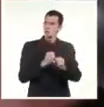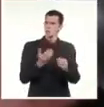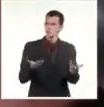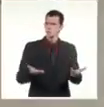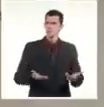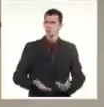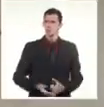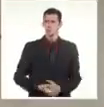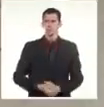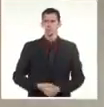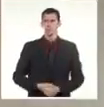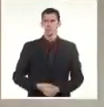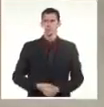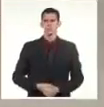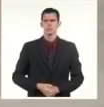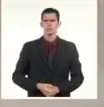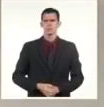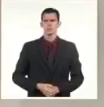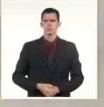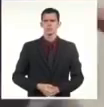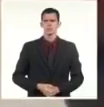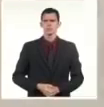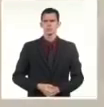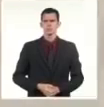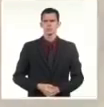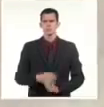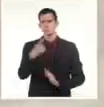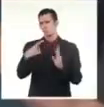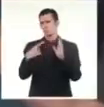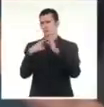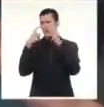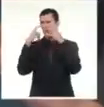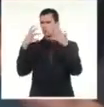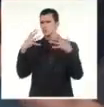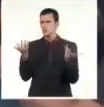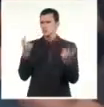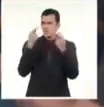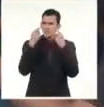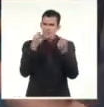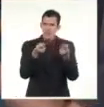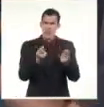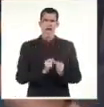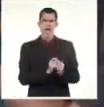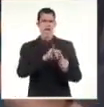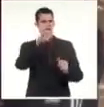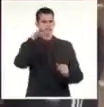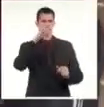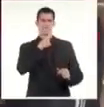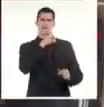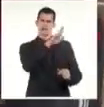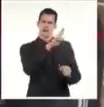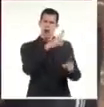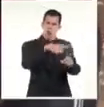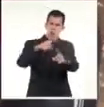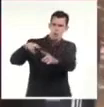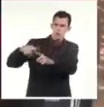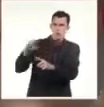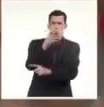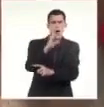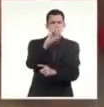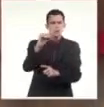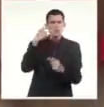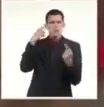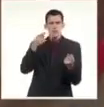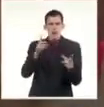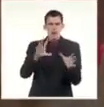convocan. Hay un elemento importante y es la unidad que se establece entre los diferentes organismos y que tiene que ver fundamentalmente con el